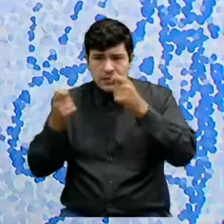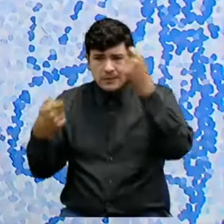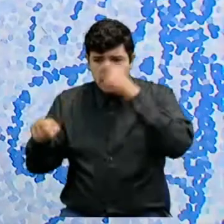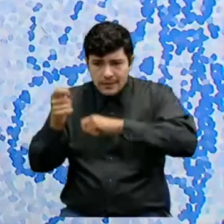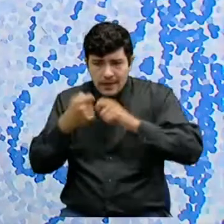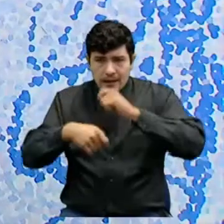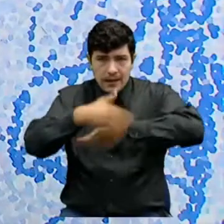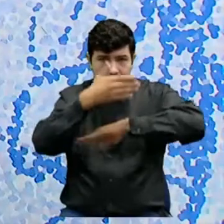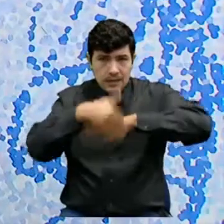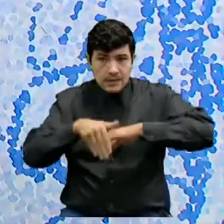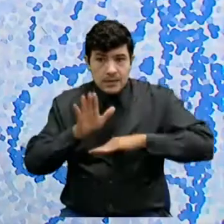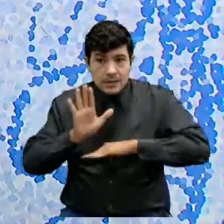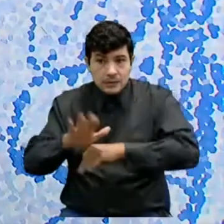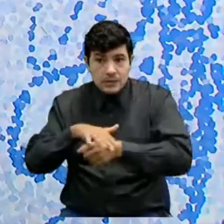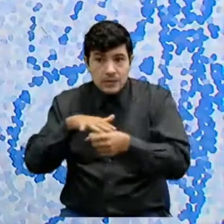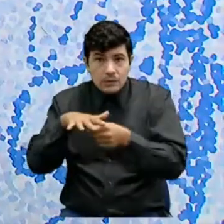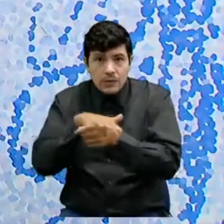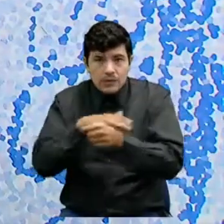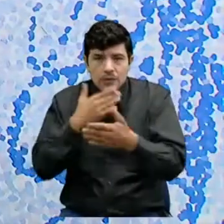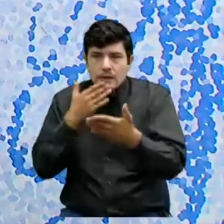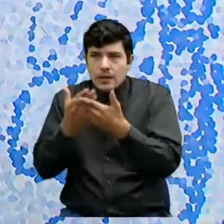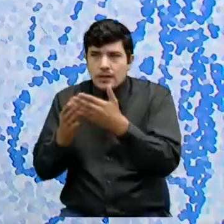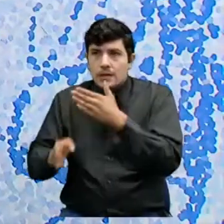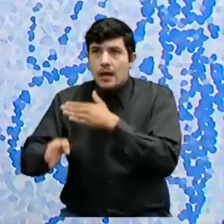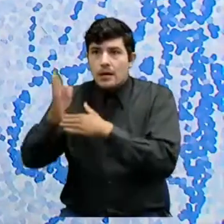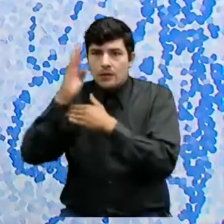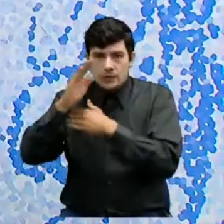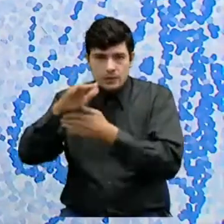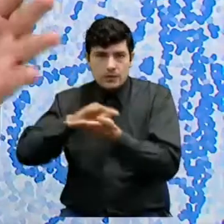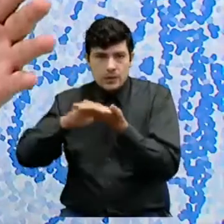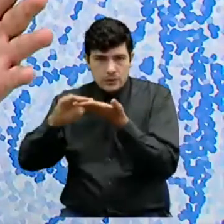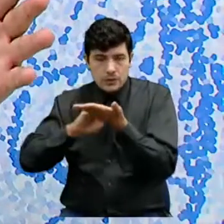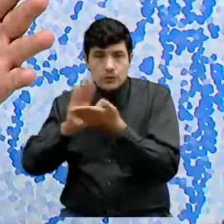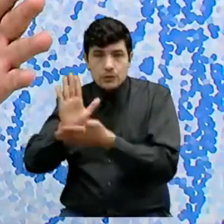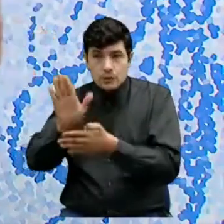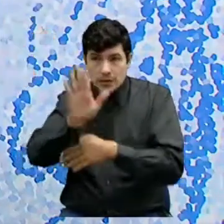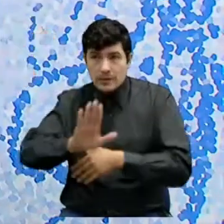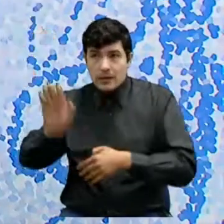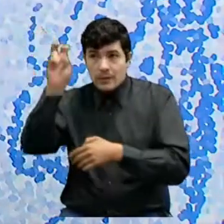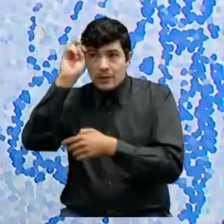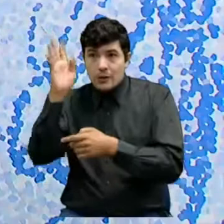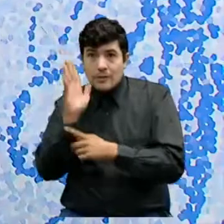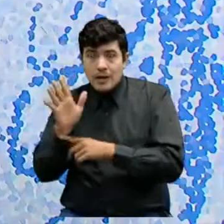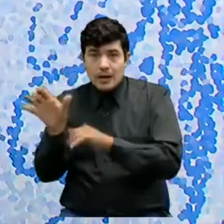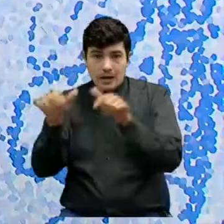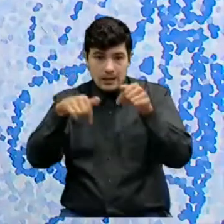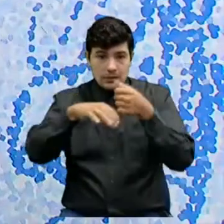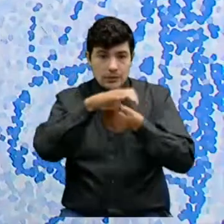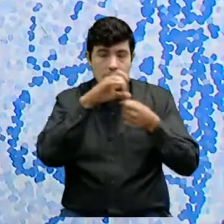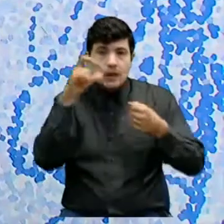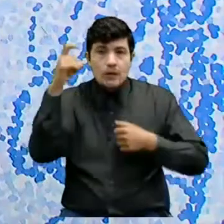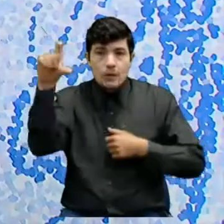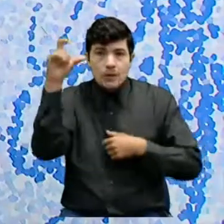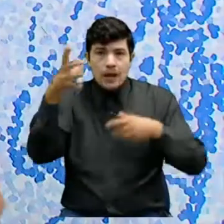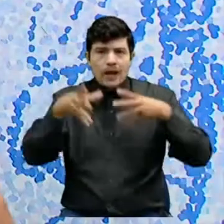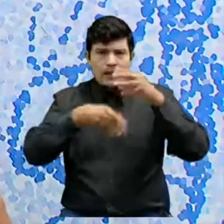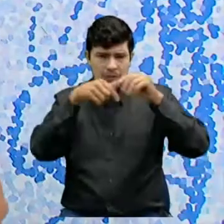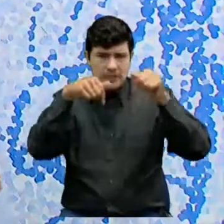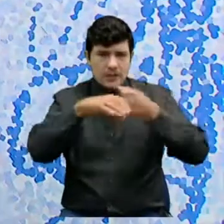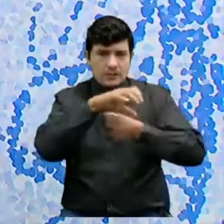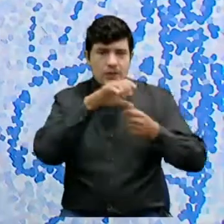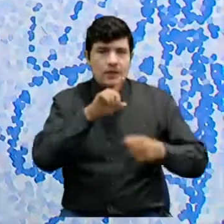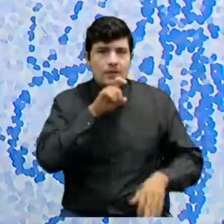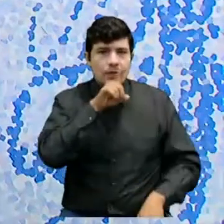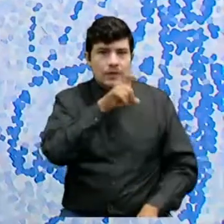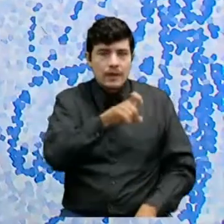ambulantes, situación que gracias a Dios se solucionó tanto en norte de Santander, la ciudad de Cúcuta y aquí en la ciudad